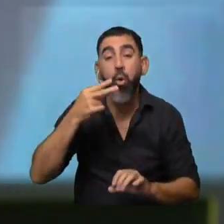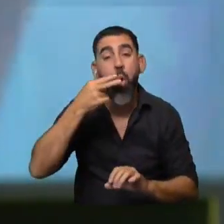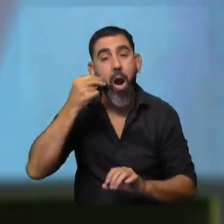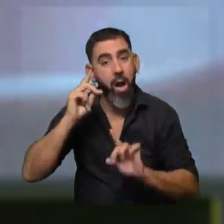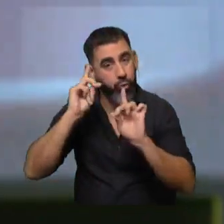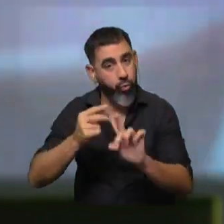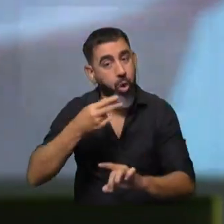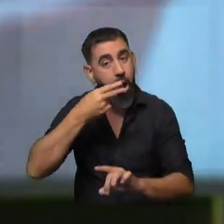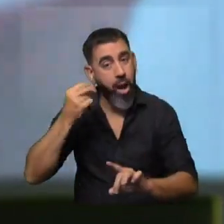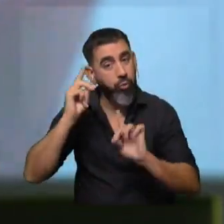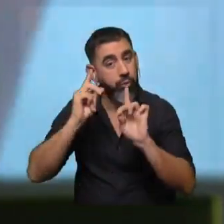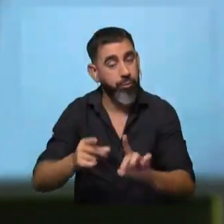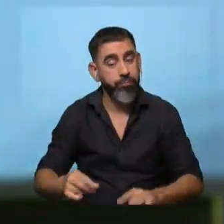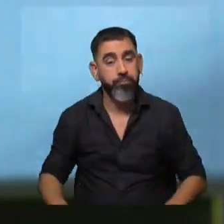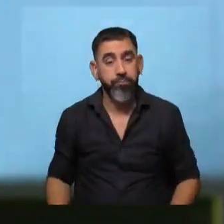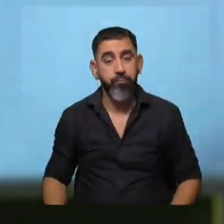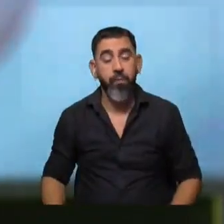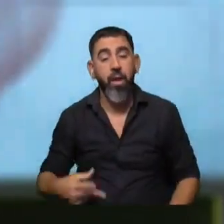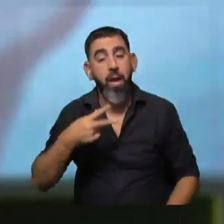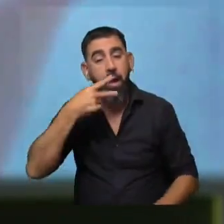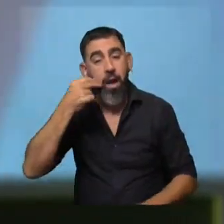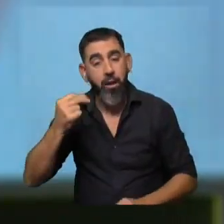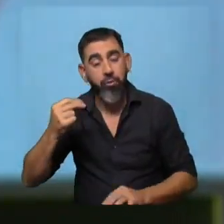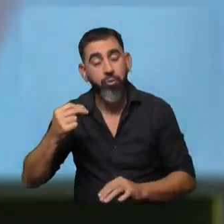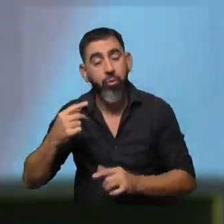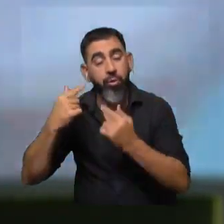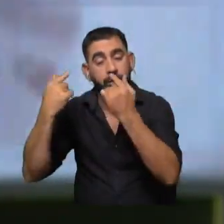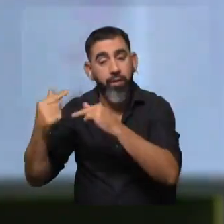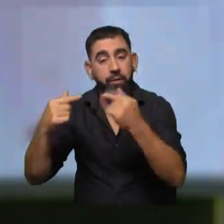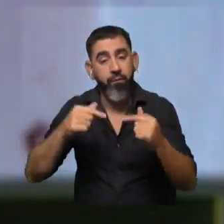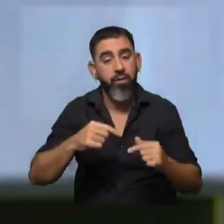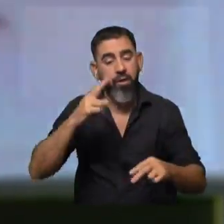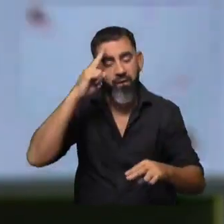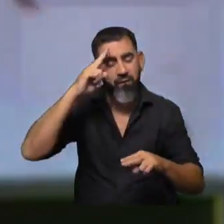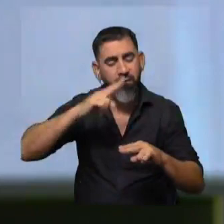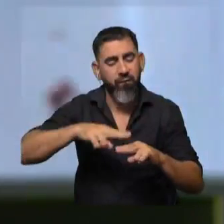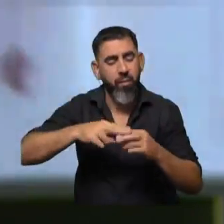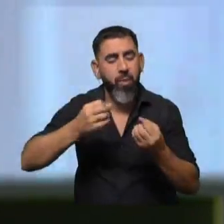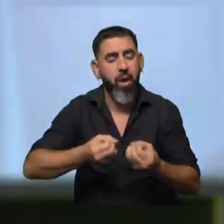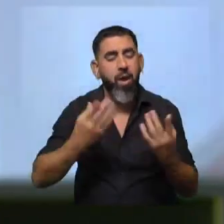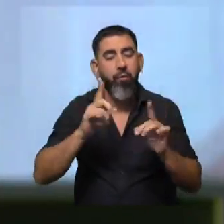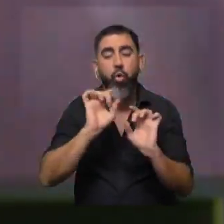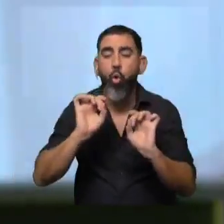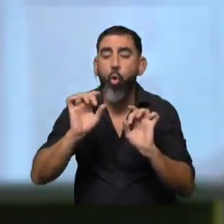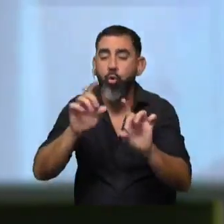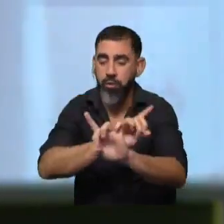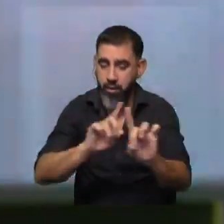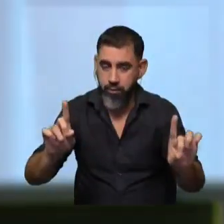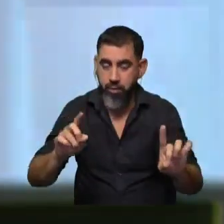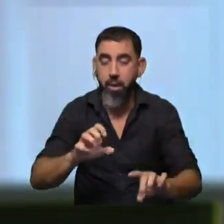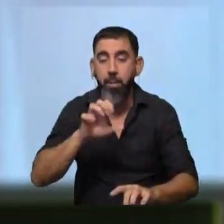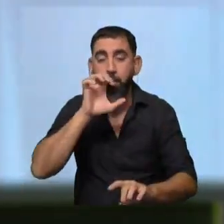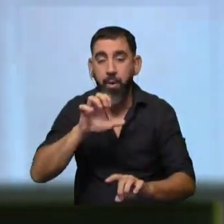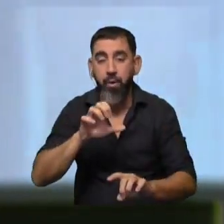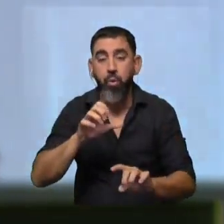Ok. Los gatos tienen otro papel, no se enferman tan gravemente y no transmiten la enfermedad. El perro puede